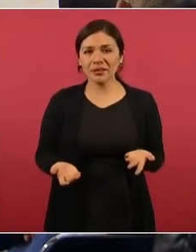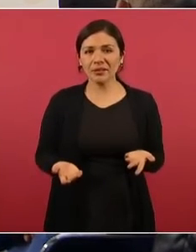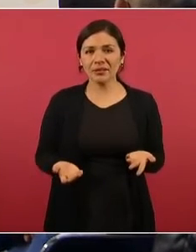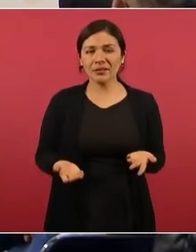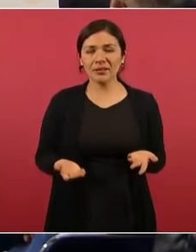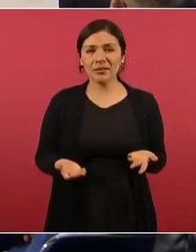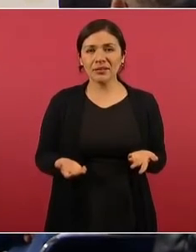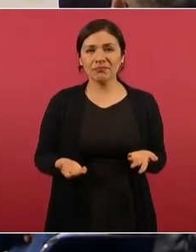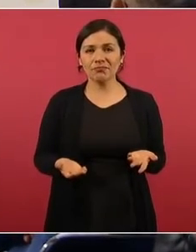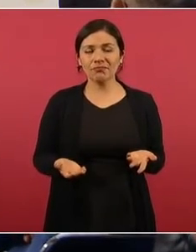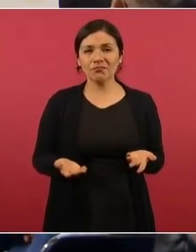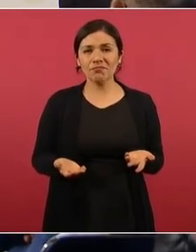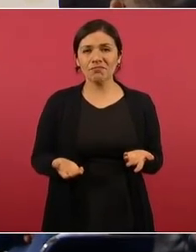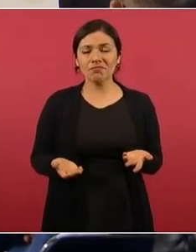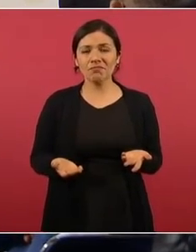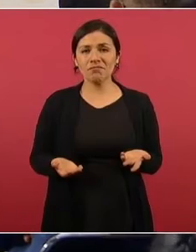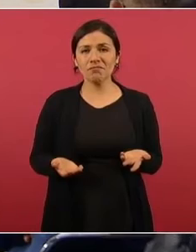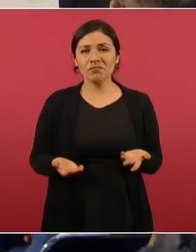Entonces,